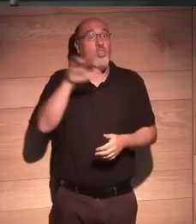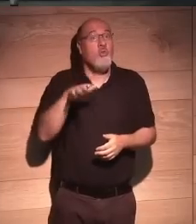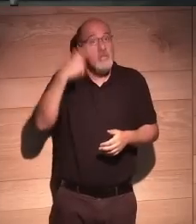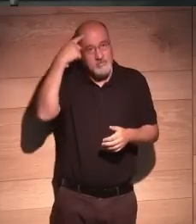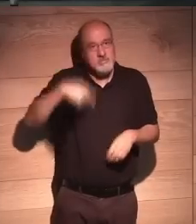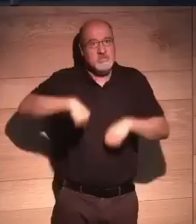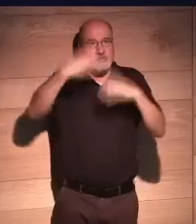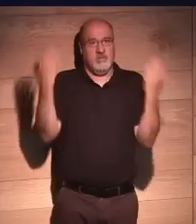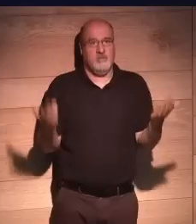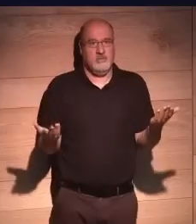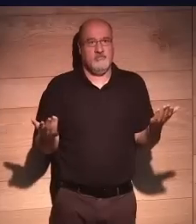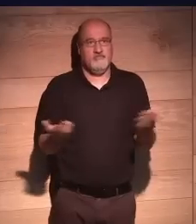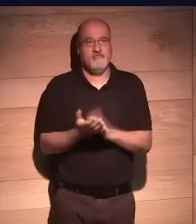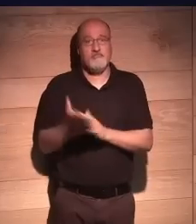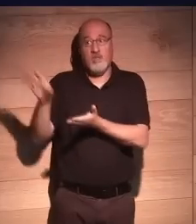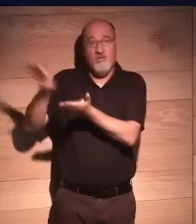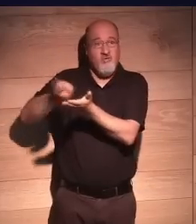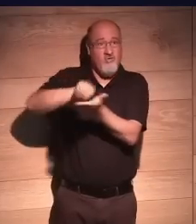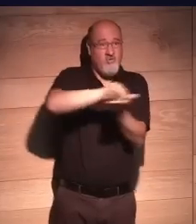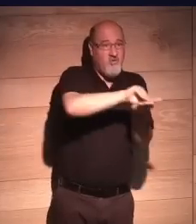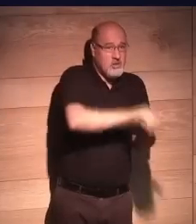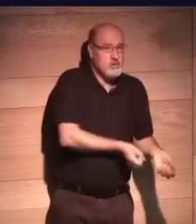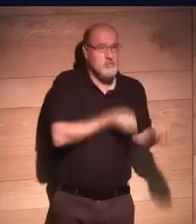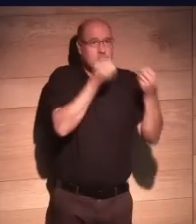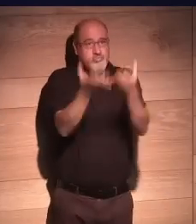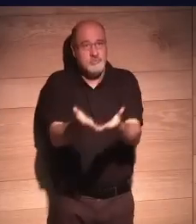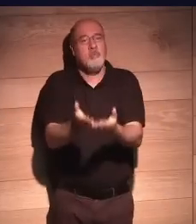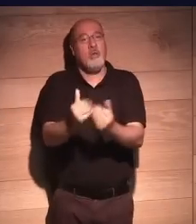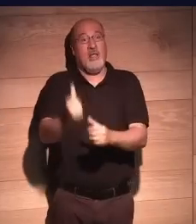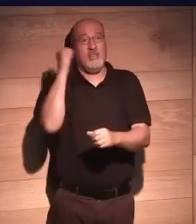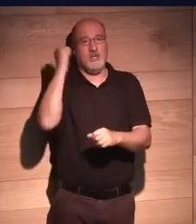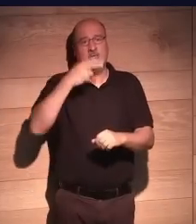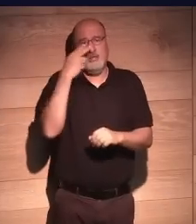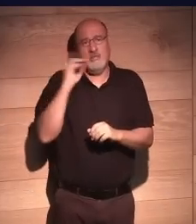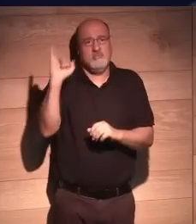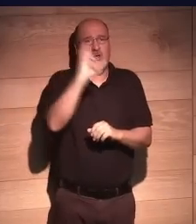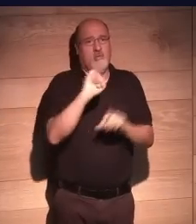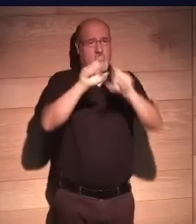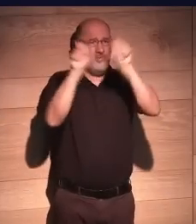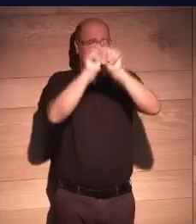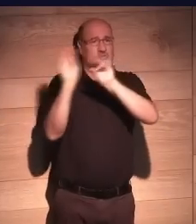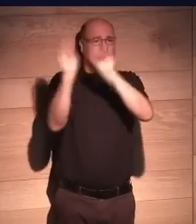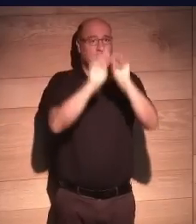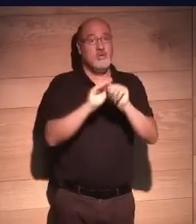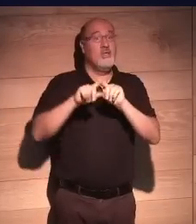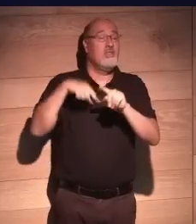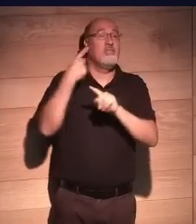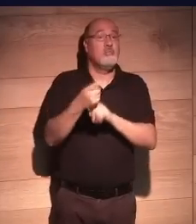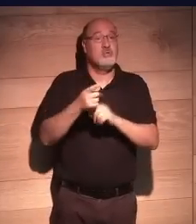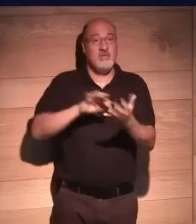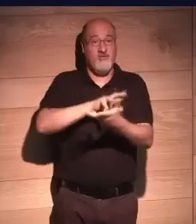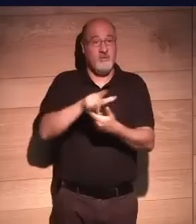Claro. Porque es que esto, aquí las fuentes son las fuentes, lo que esto los interesa, y yo creo que al final me fui enseguida del informativo,